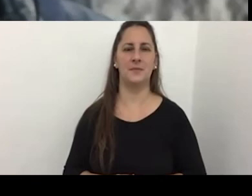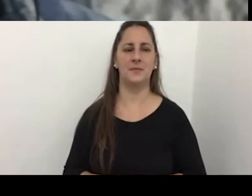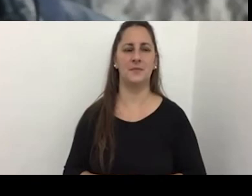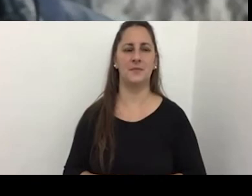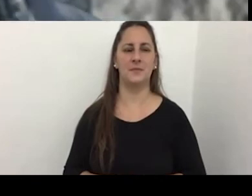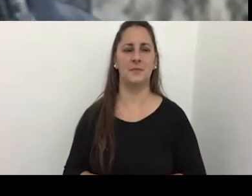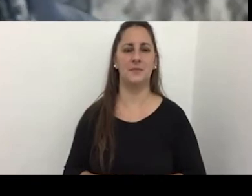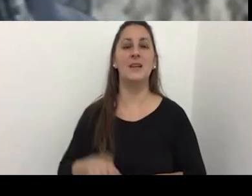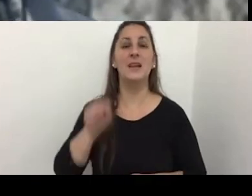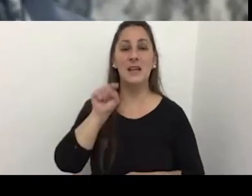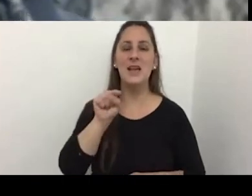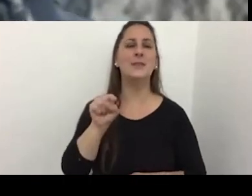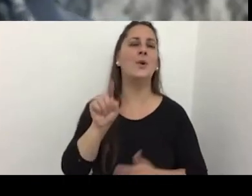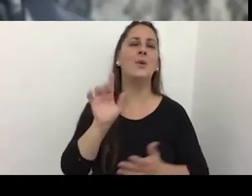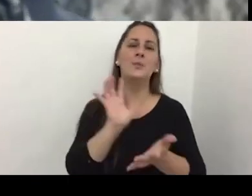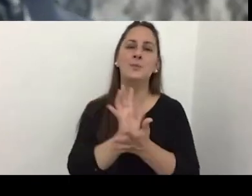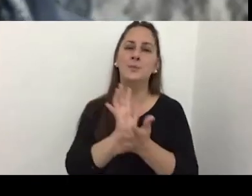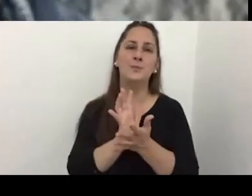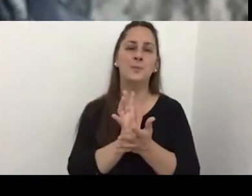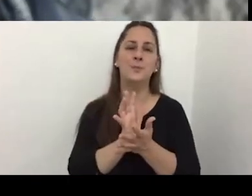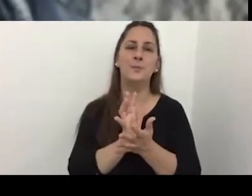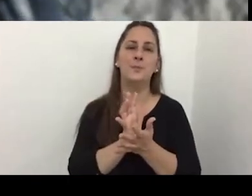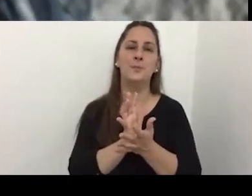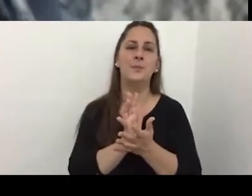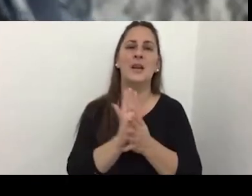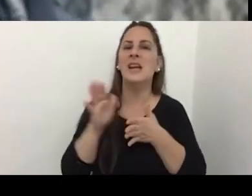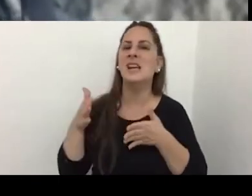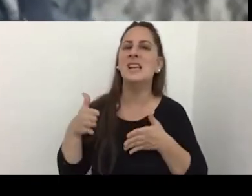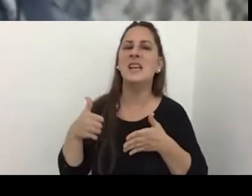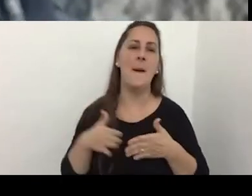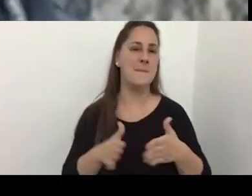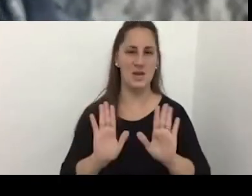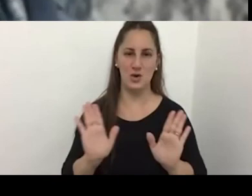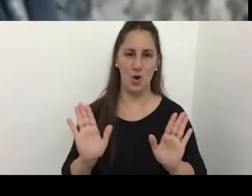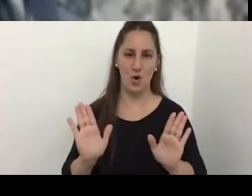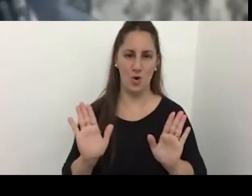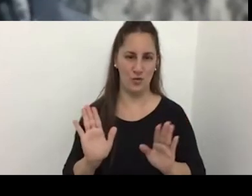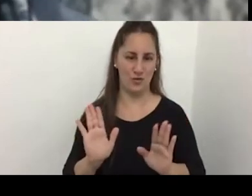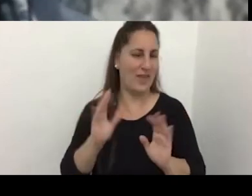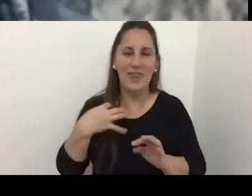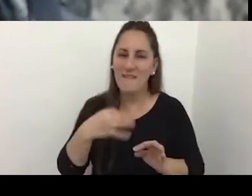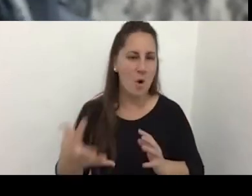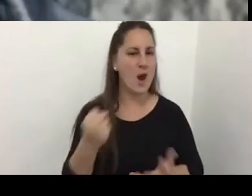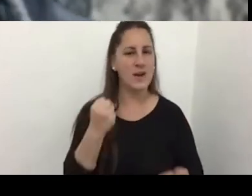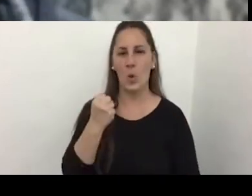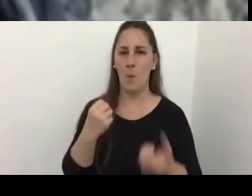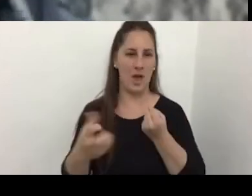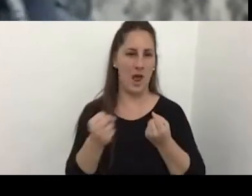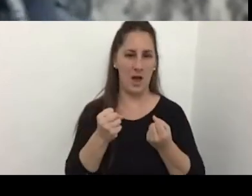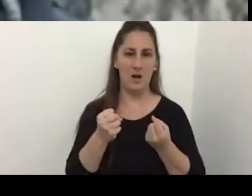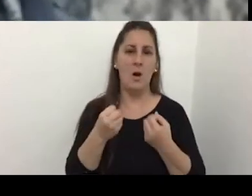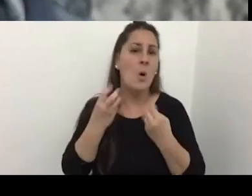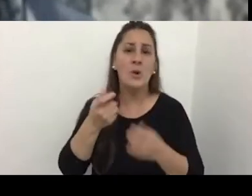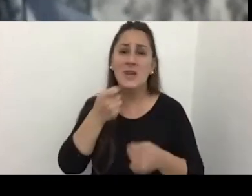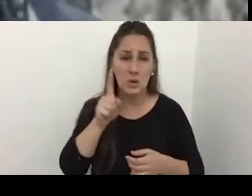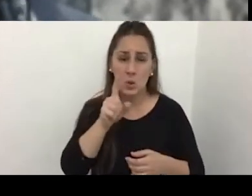tiene que ser como una especie de camino, de hilo que tenemos que ir recuperando para poder, si no, jamás vamos a poder